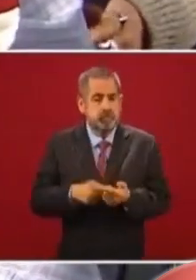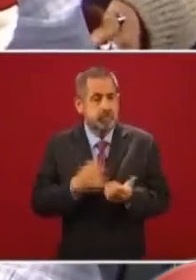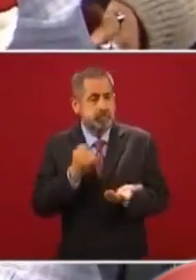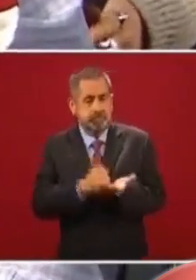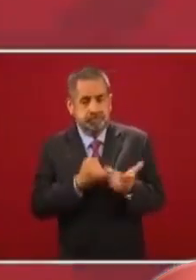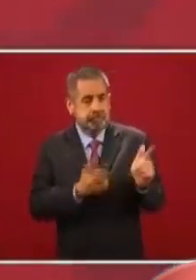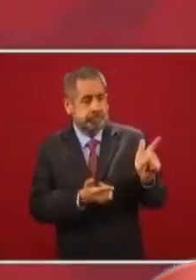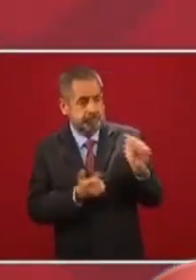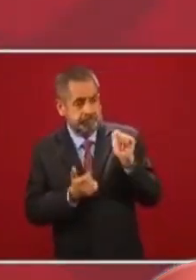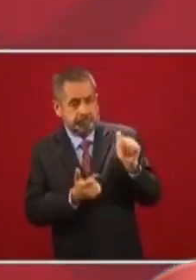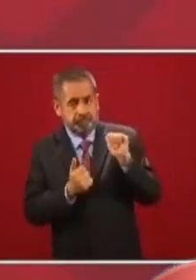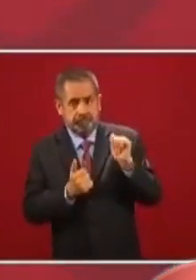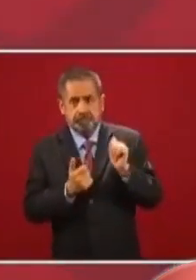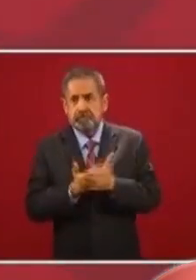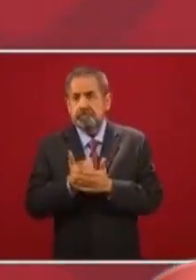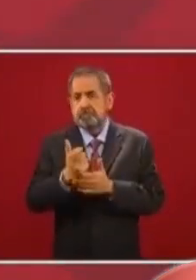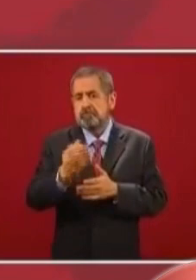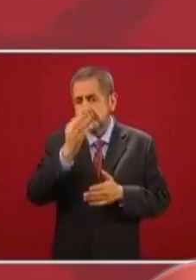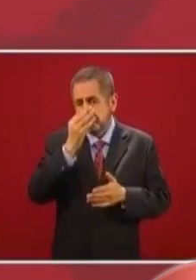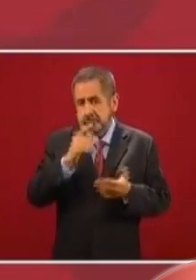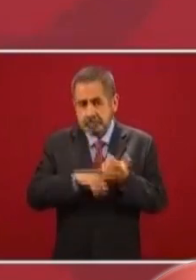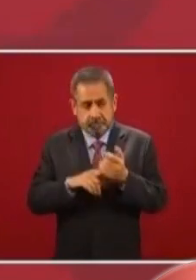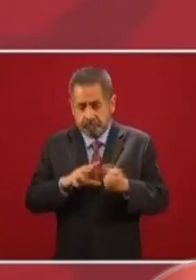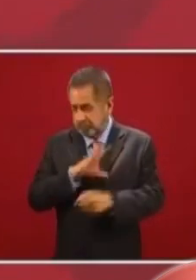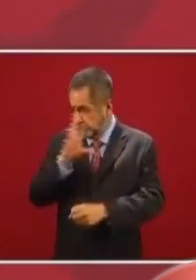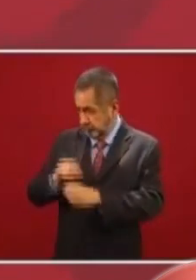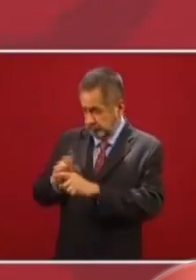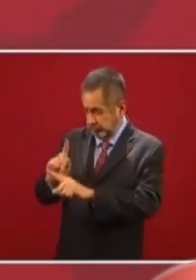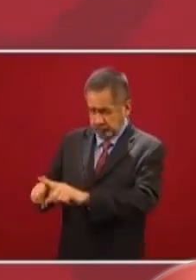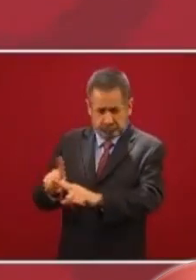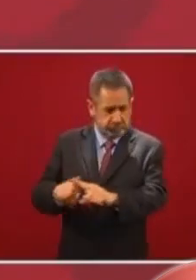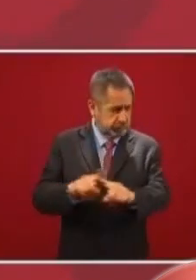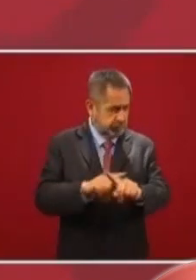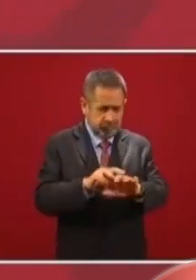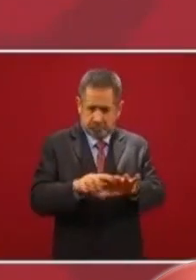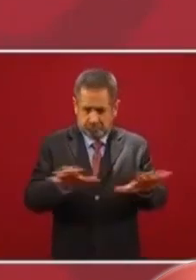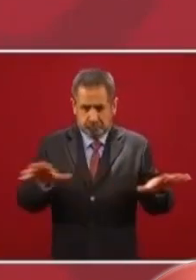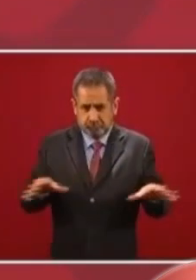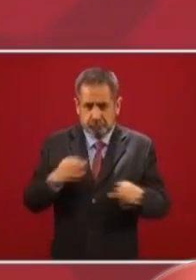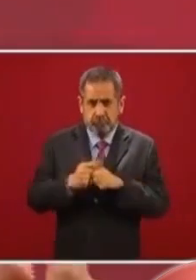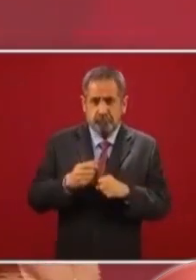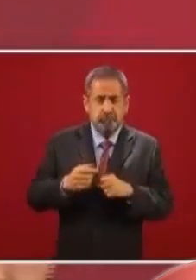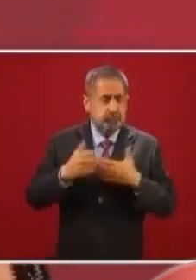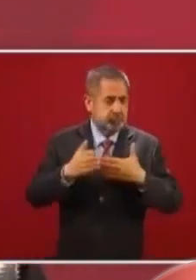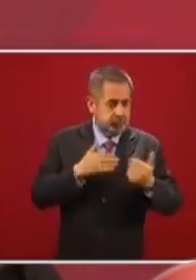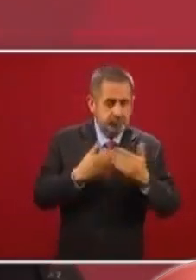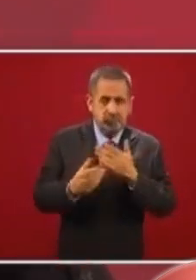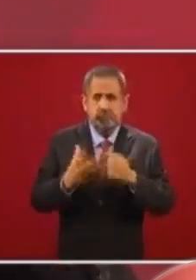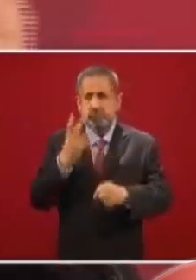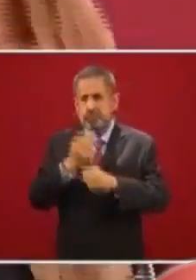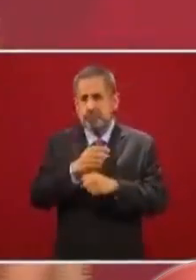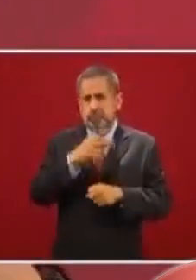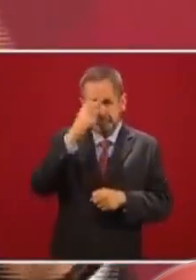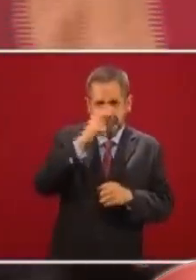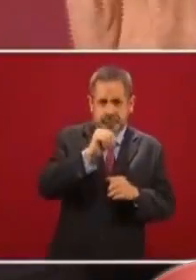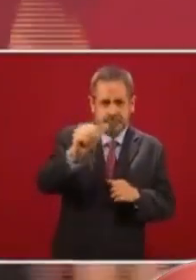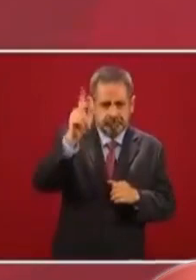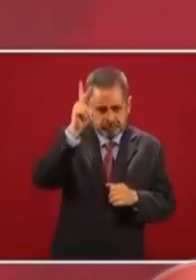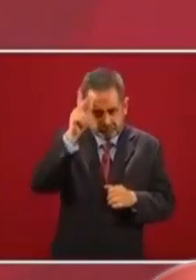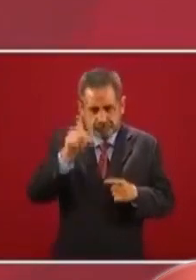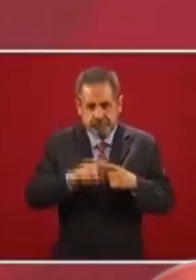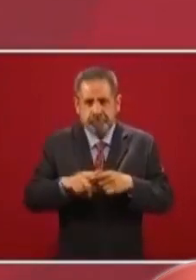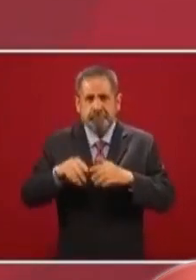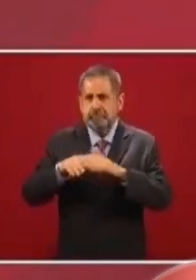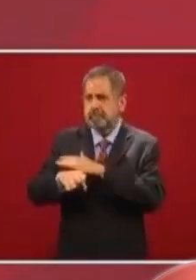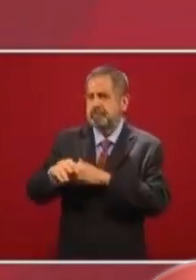fiscales solamente se tienen contemplado para todas las obras que se mencionaron aquí, es decir, la modernización de la carretera México-Pachuca, el